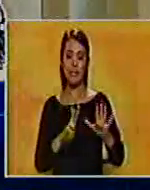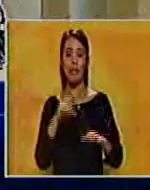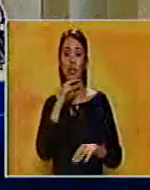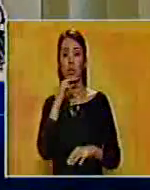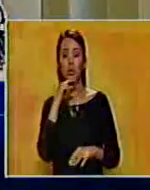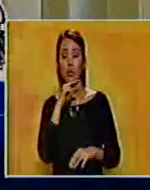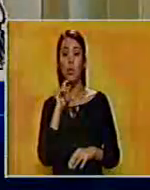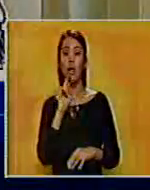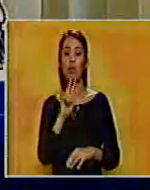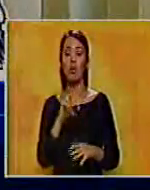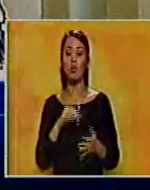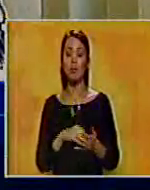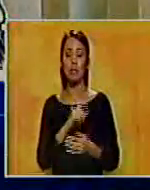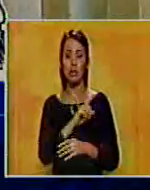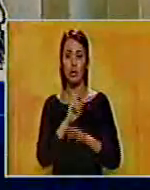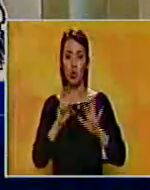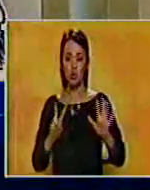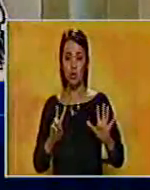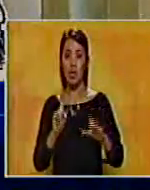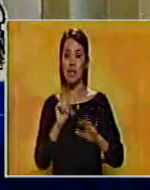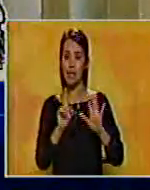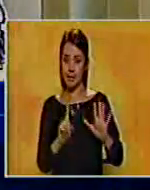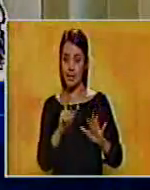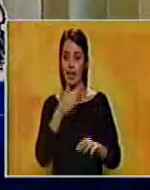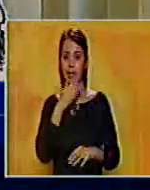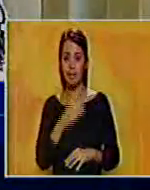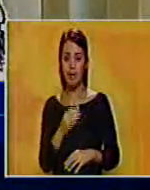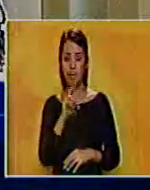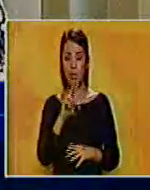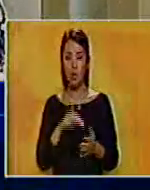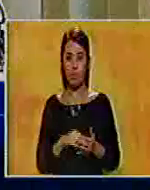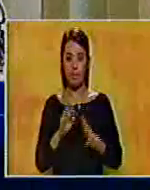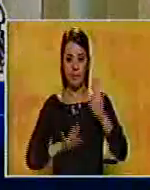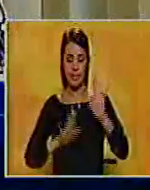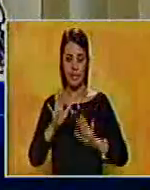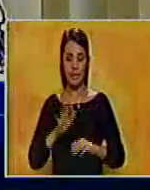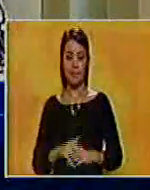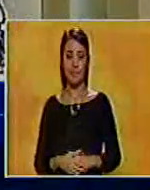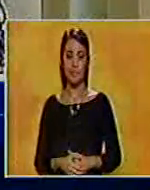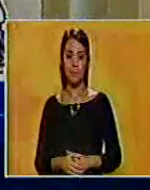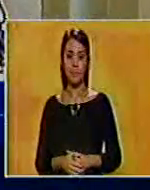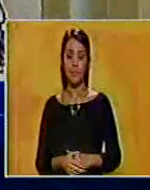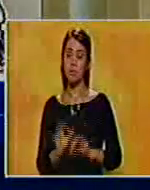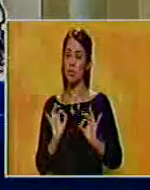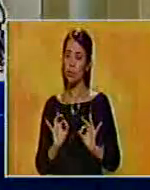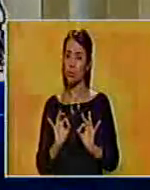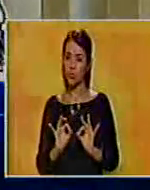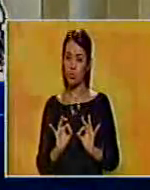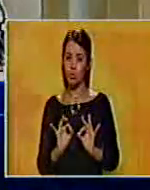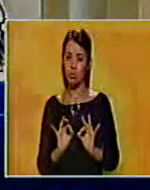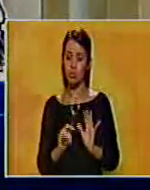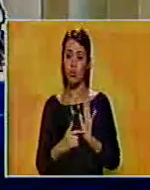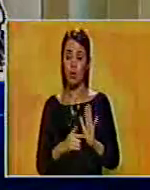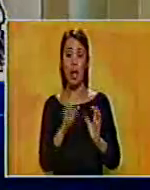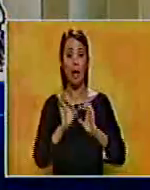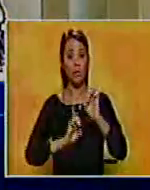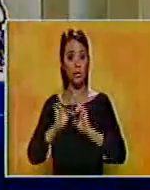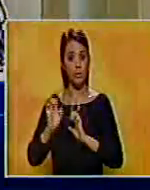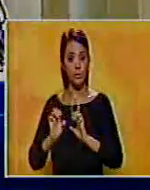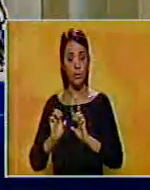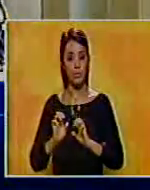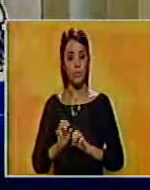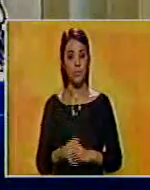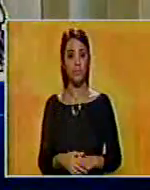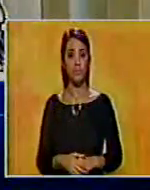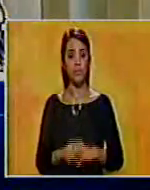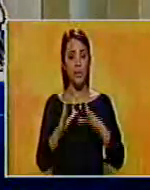octubre de 2012 y del 6 de diciembre de 2015. En particular, las citadas auditorías afectarán